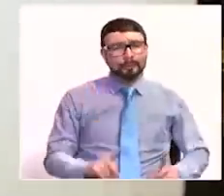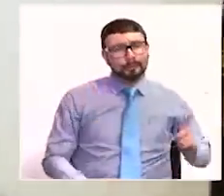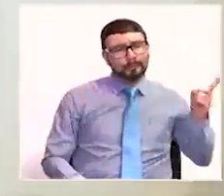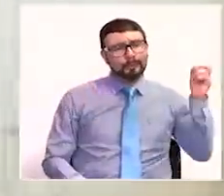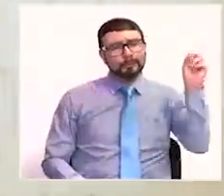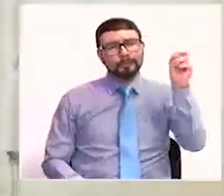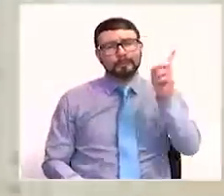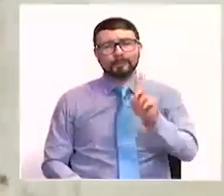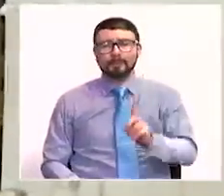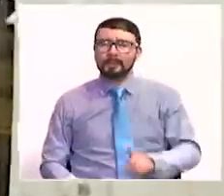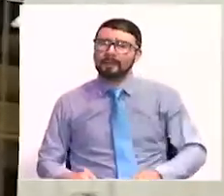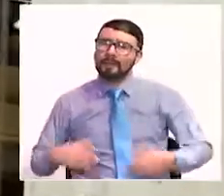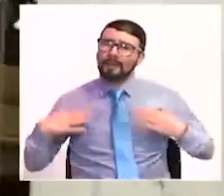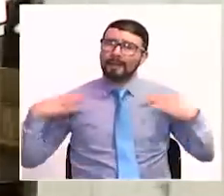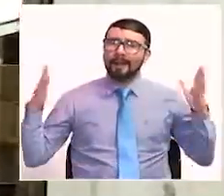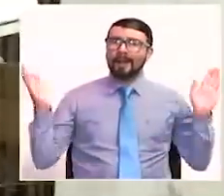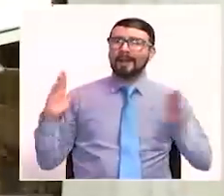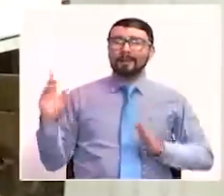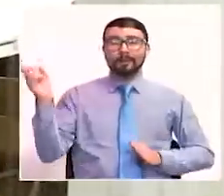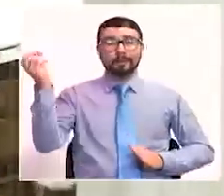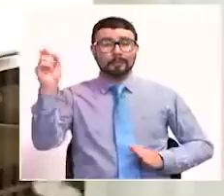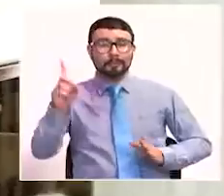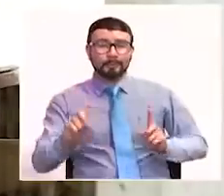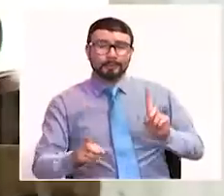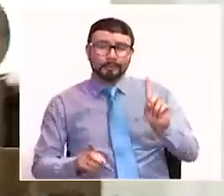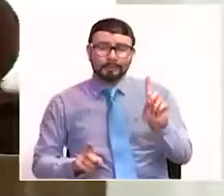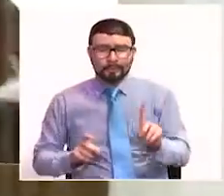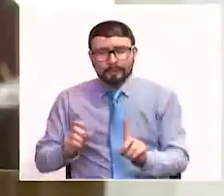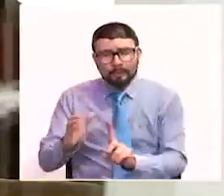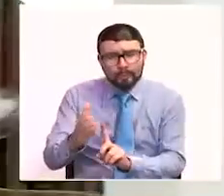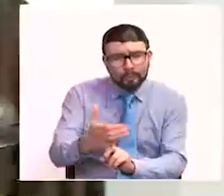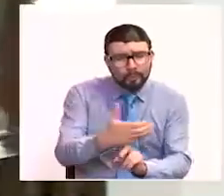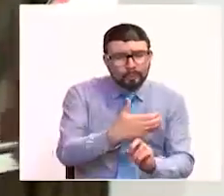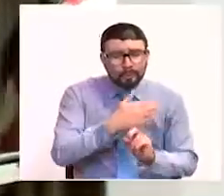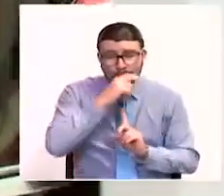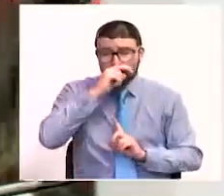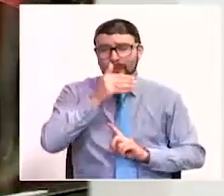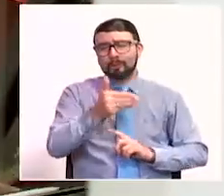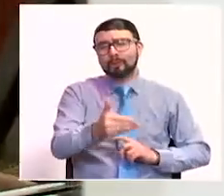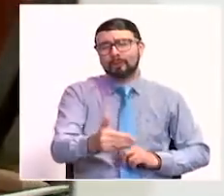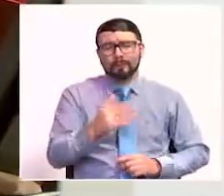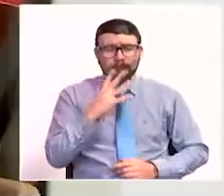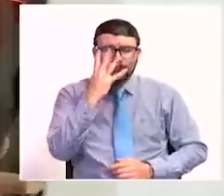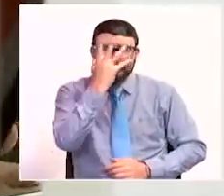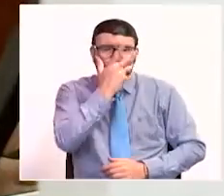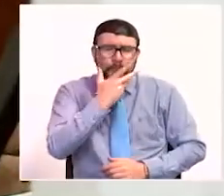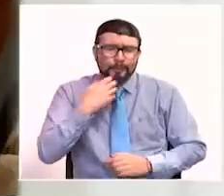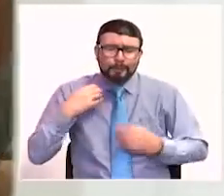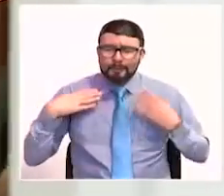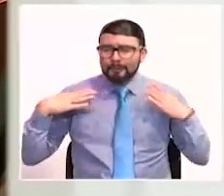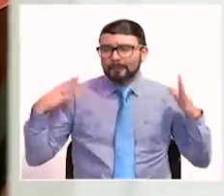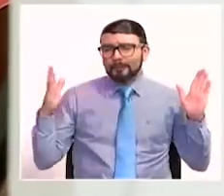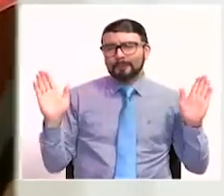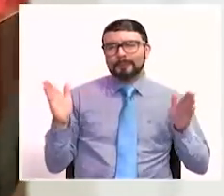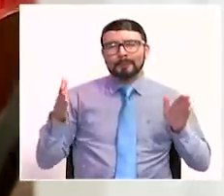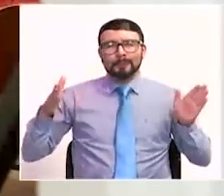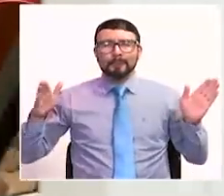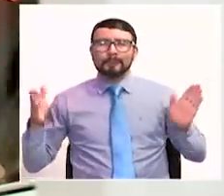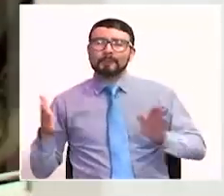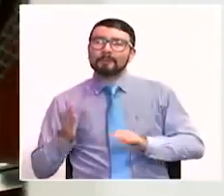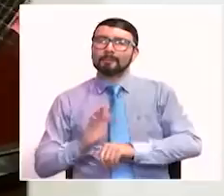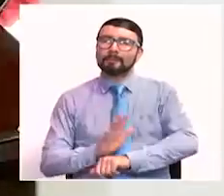Los ángeles vienen a custodiarte, niño divino. La la la la la